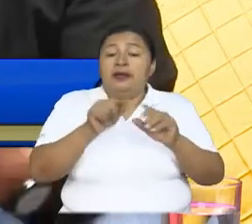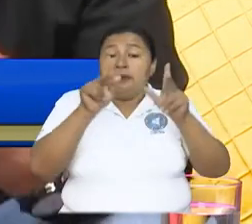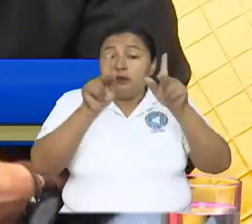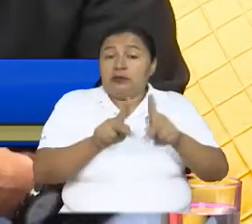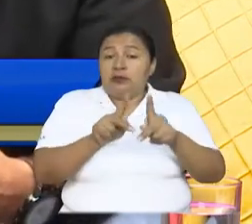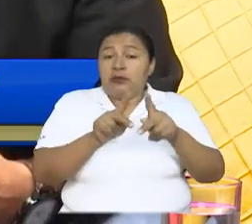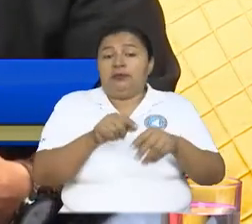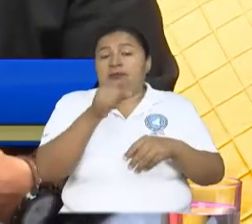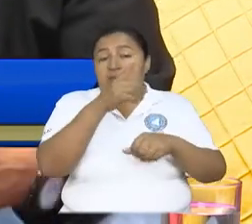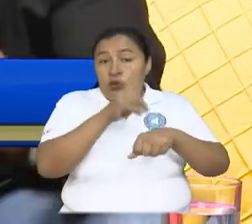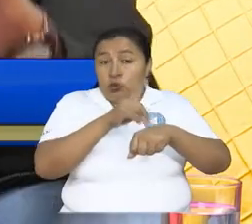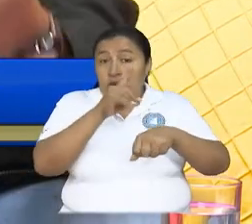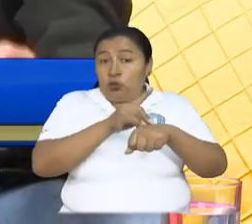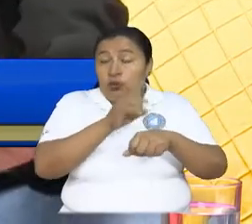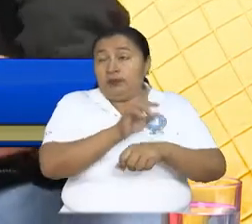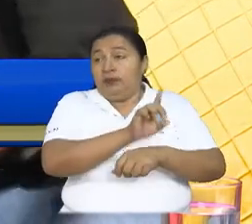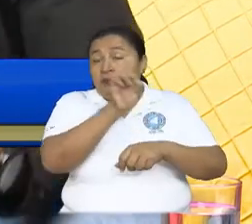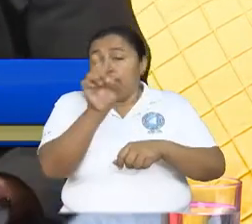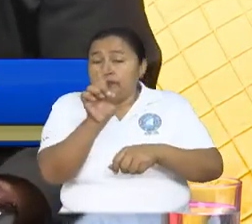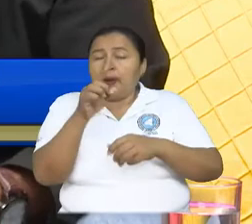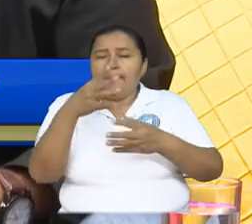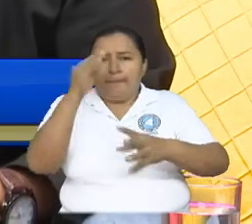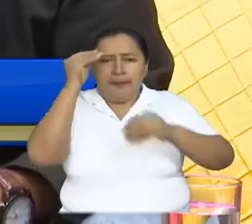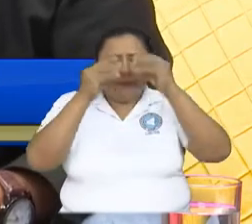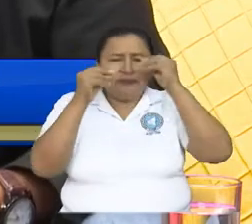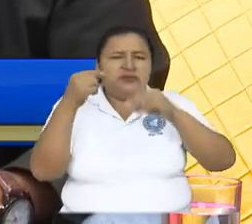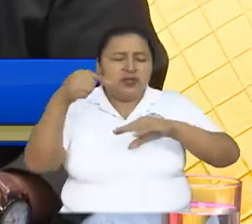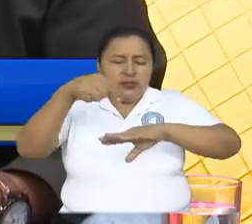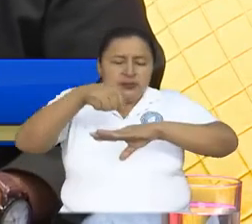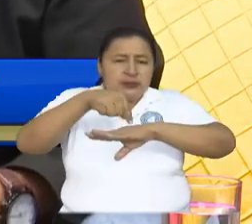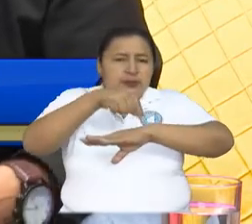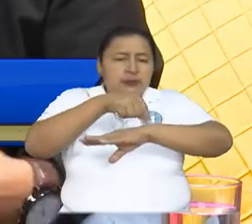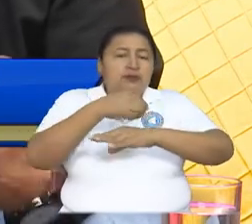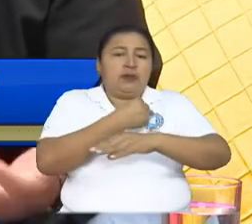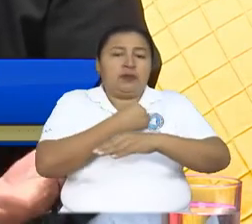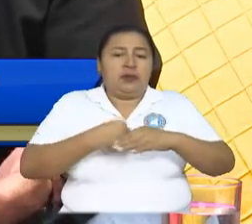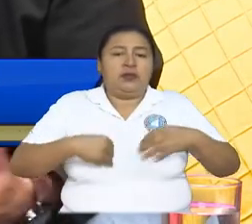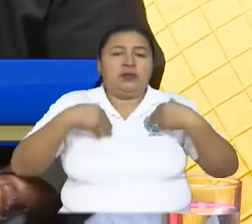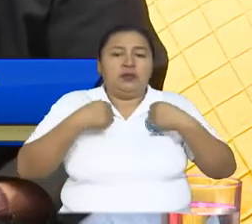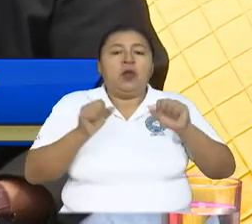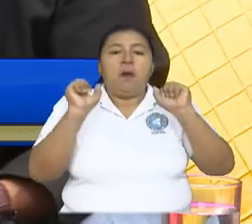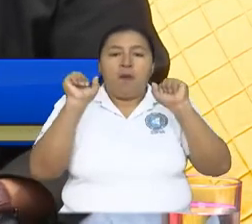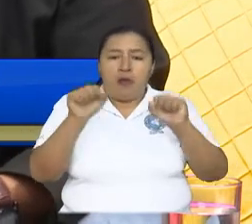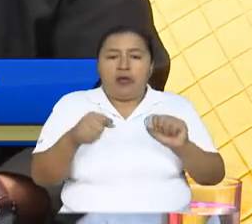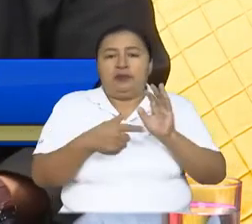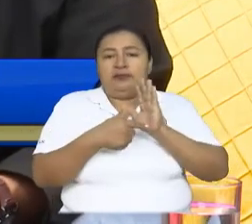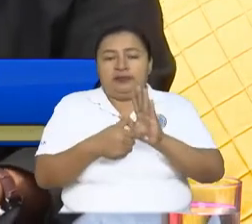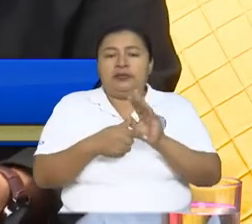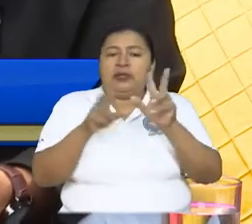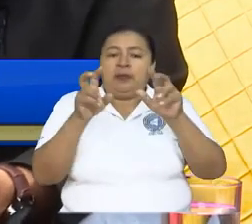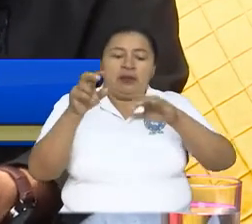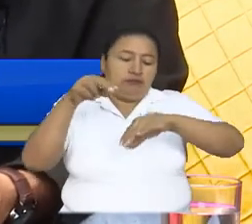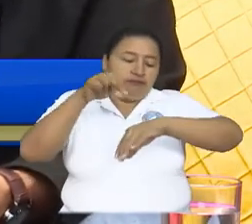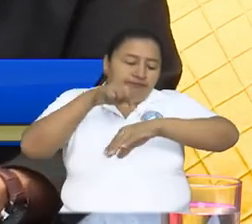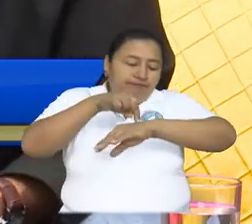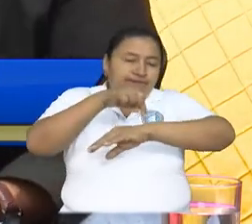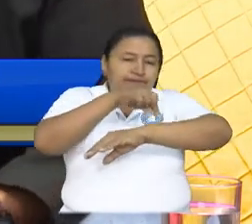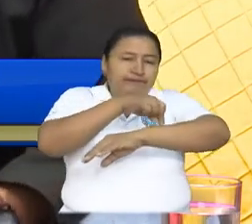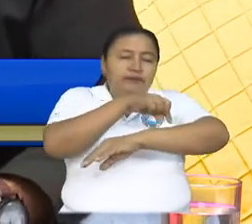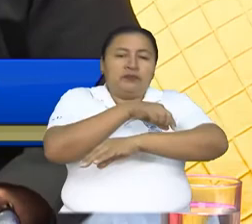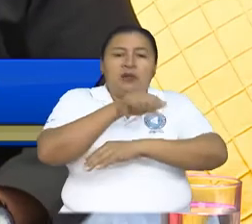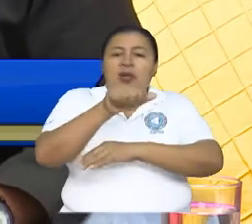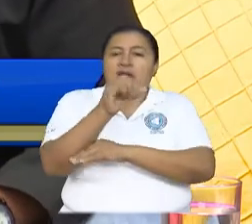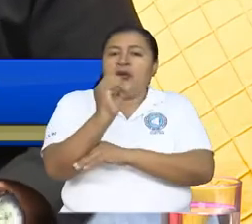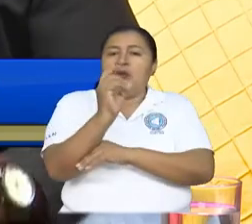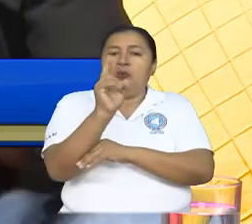médico y también asegurar que el ministerio de salud pueda ofertar el tema en la acupuntura también